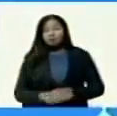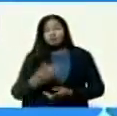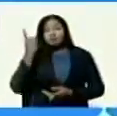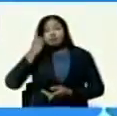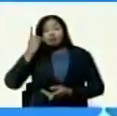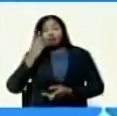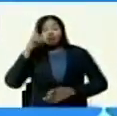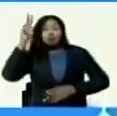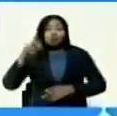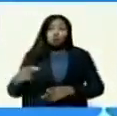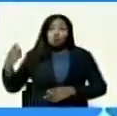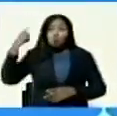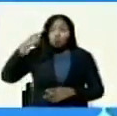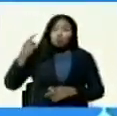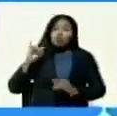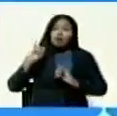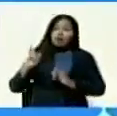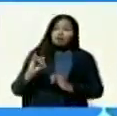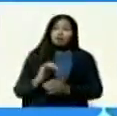los días